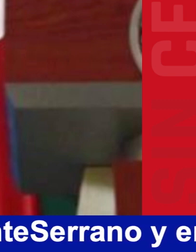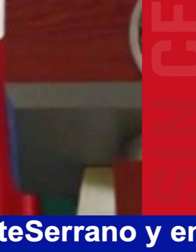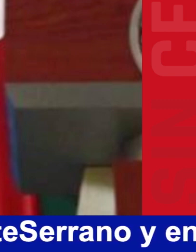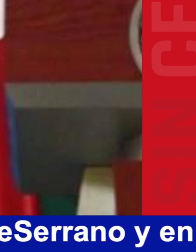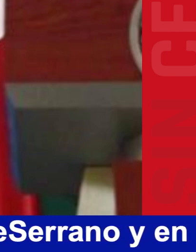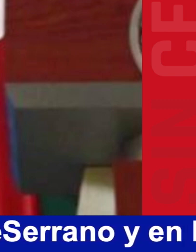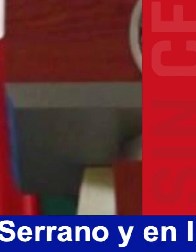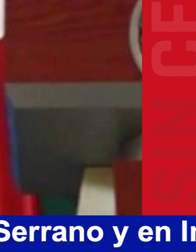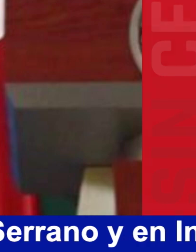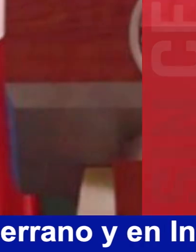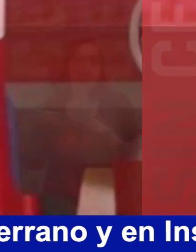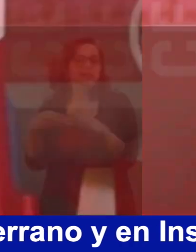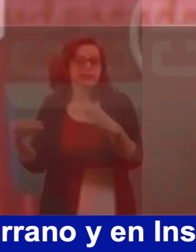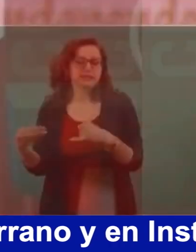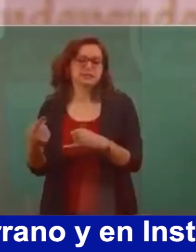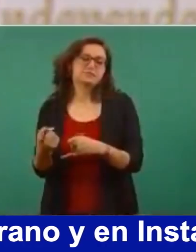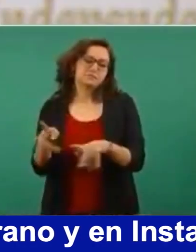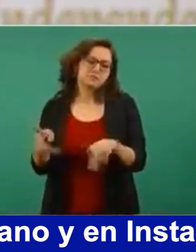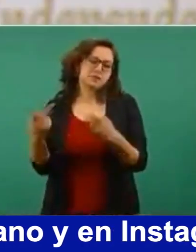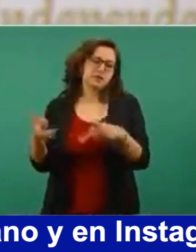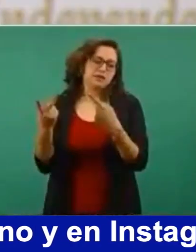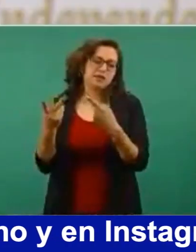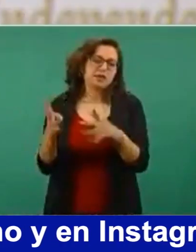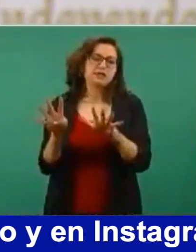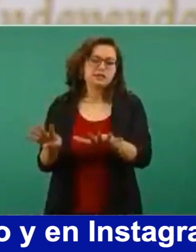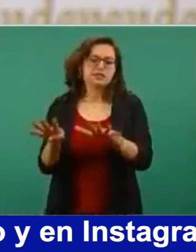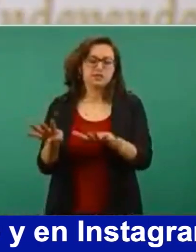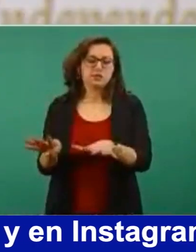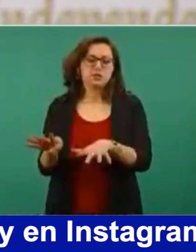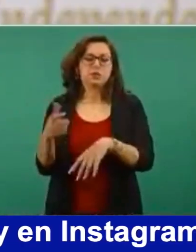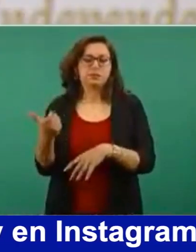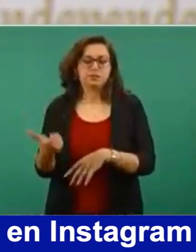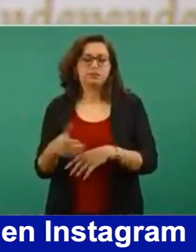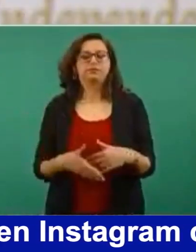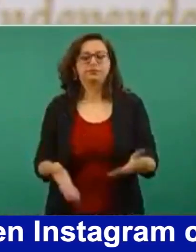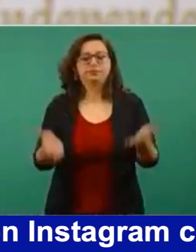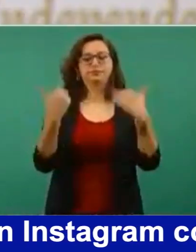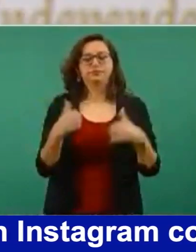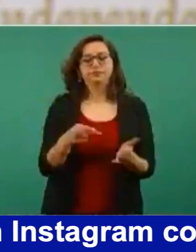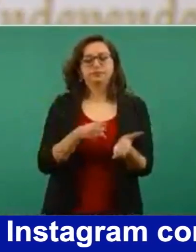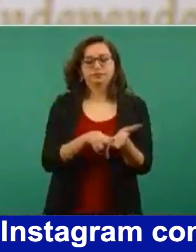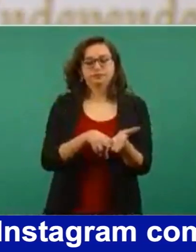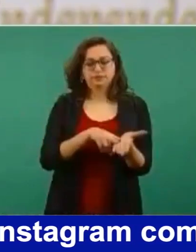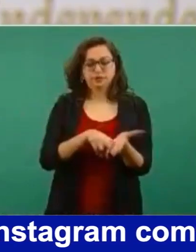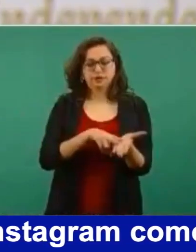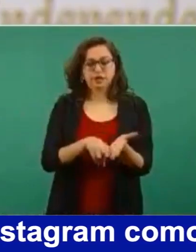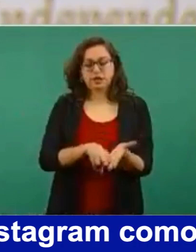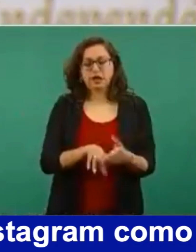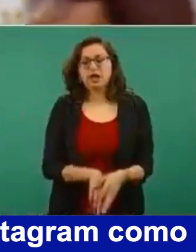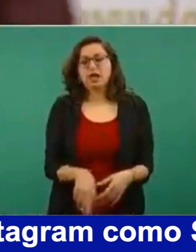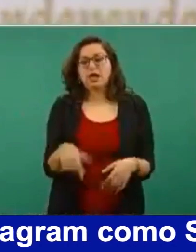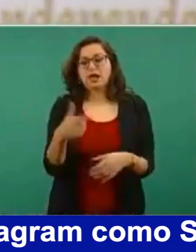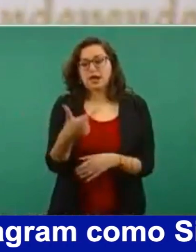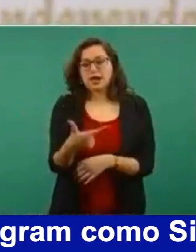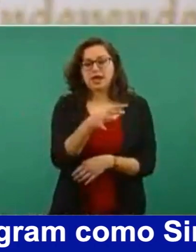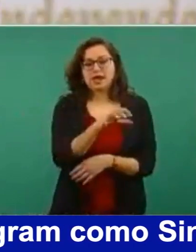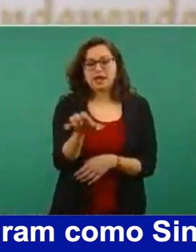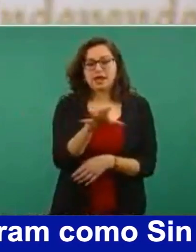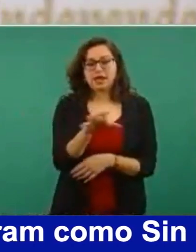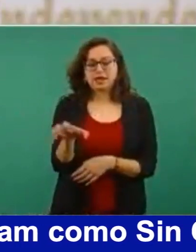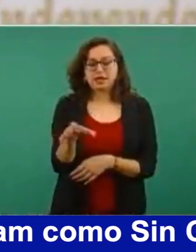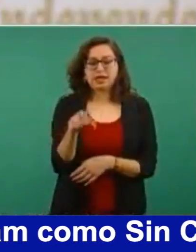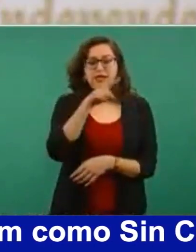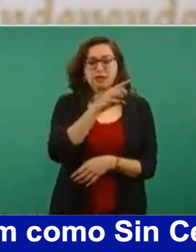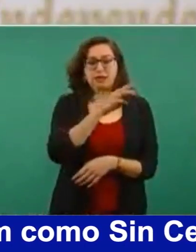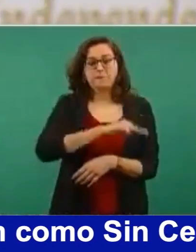que pues vamos nos trae bien puesto el cubrebocas eso es también lo que preocupa no todo esto se sube ahí al templete esto